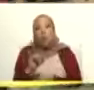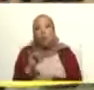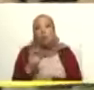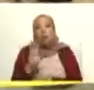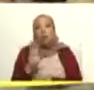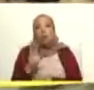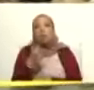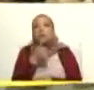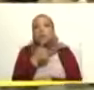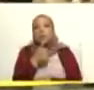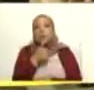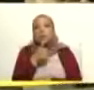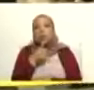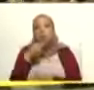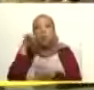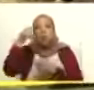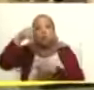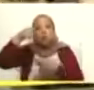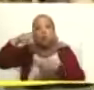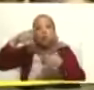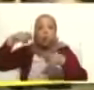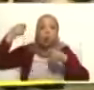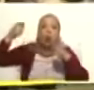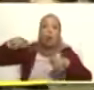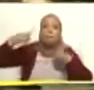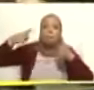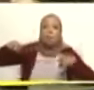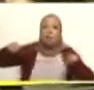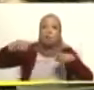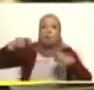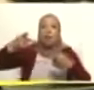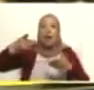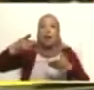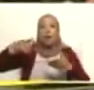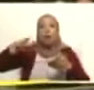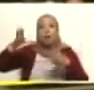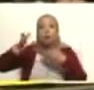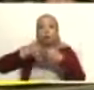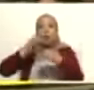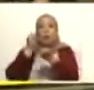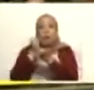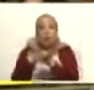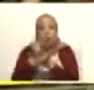¡Yo! ¿Quiénes de ustedes ven YouTube? ¡Yo! Bercia, ¿verdad?